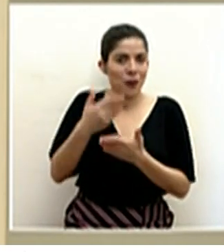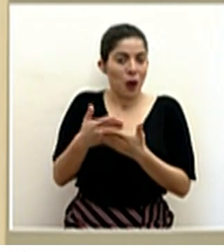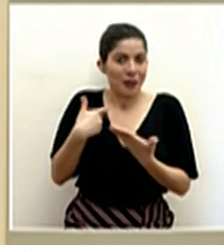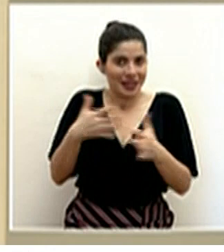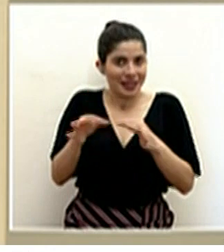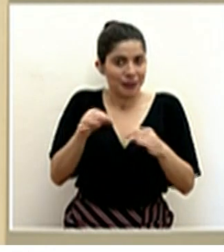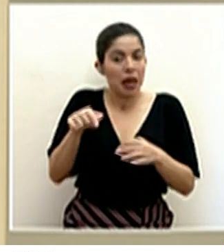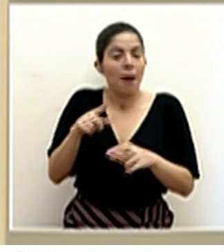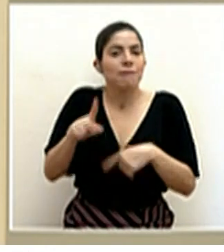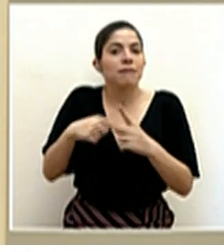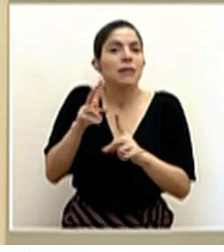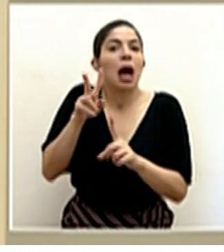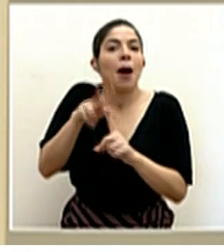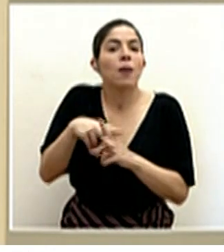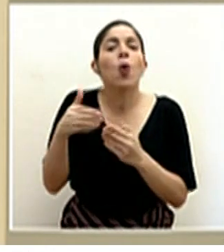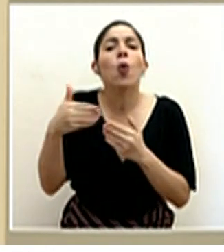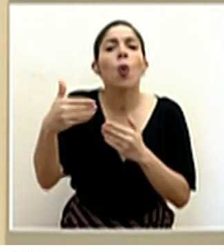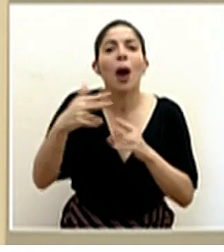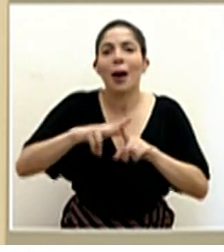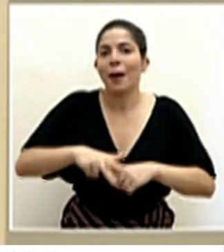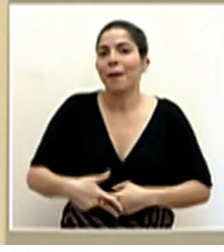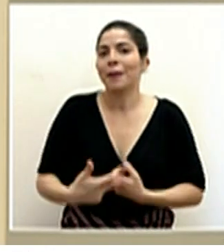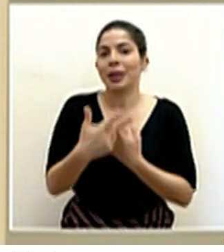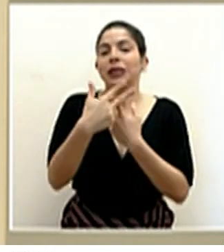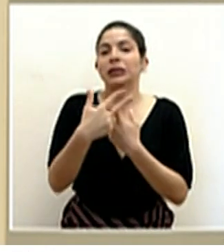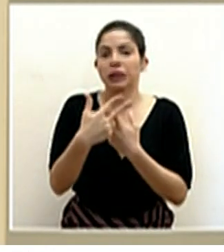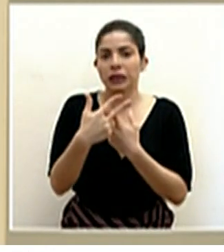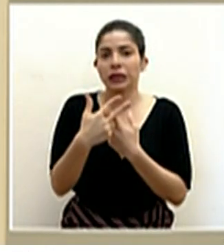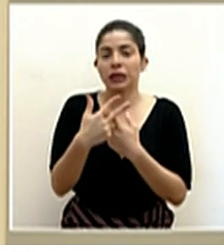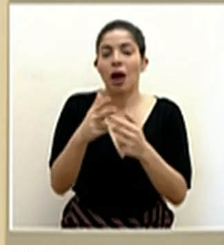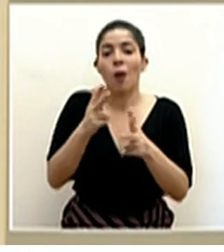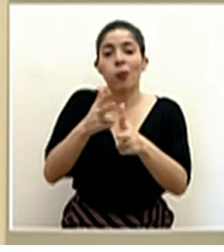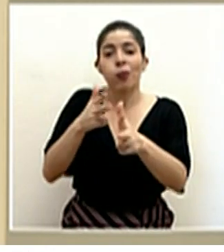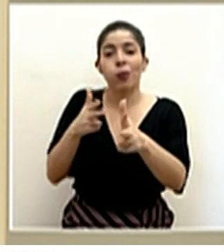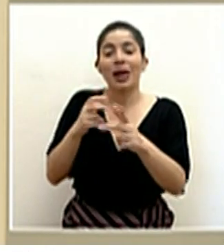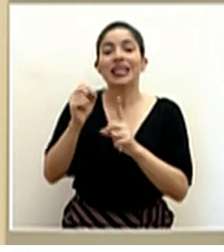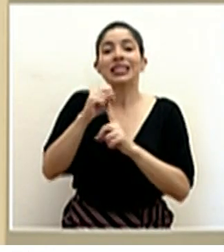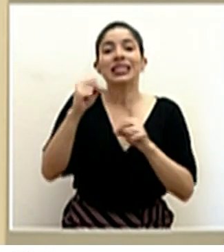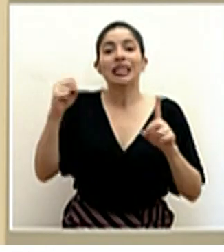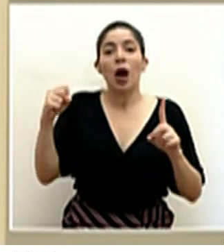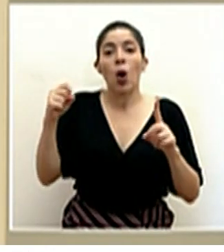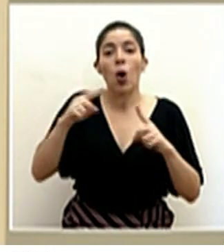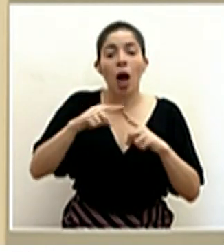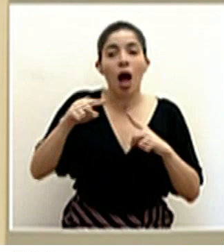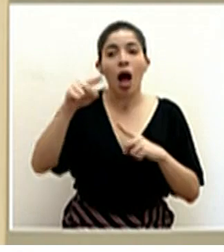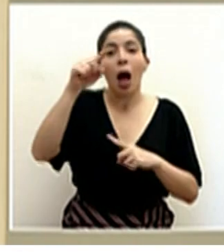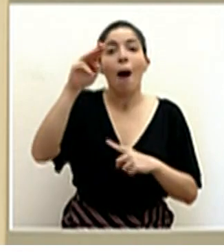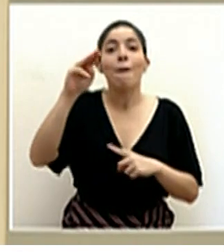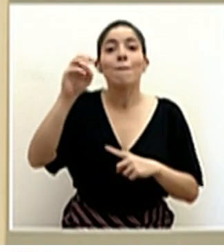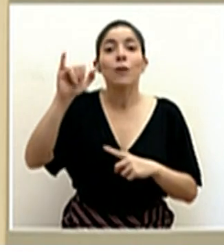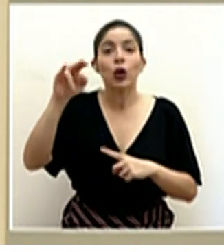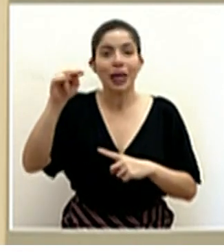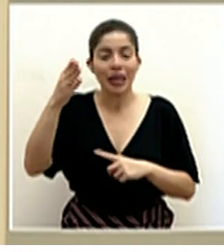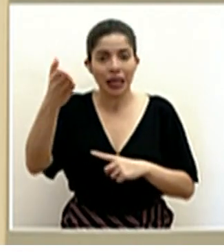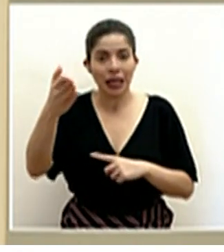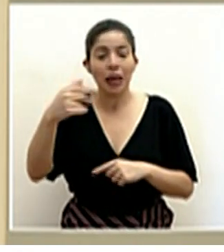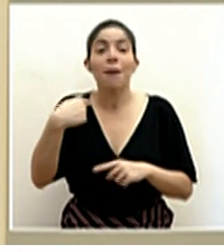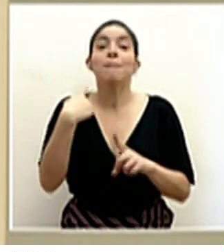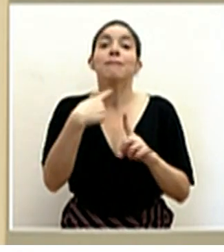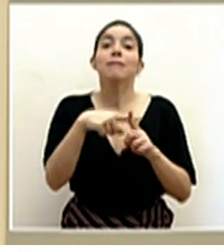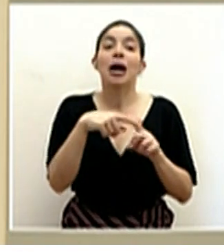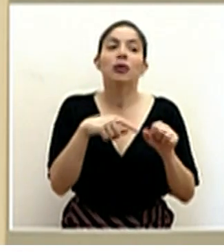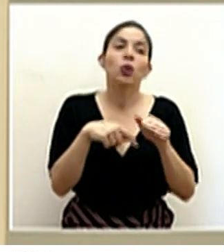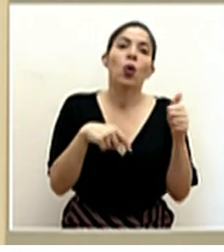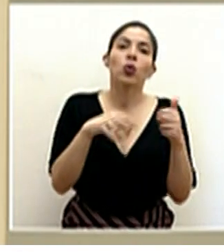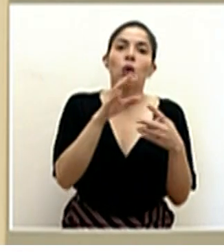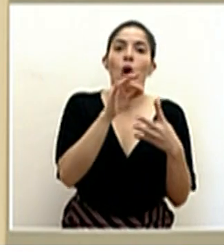describir, iniciando ya en estos momentos con el convoy Sixaola-Moín, pero además aumentando las opciones